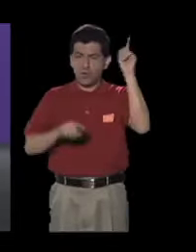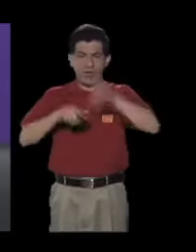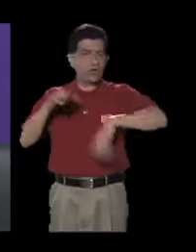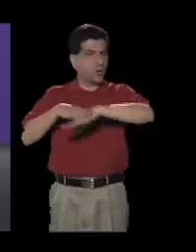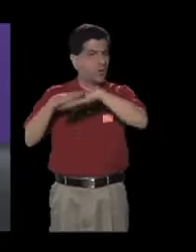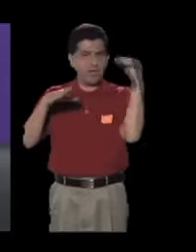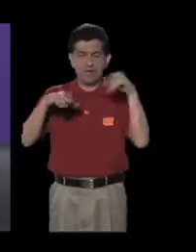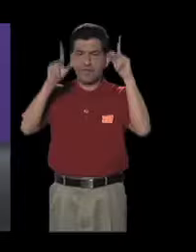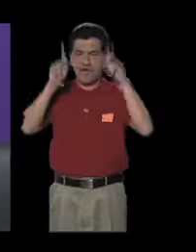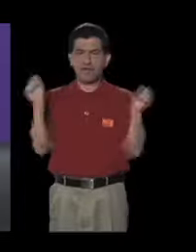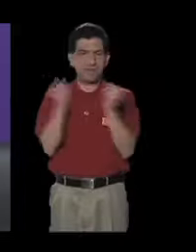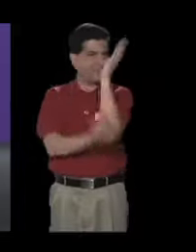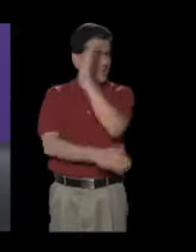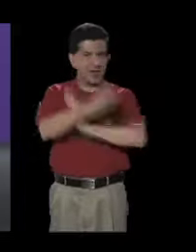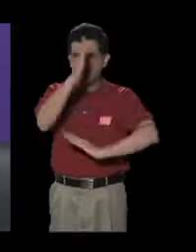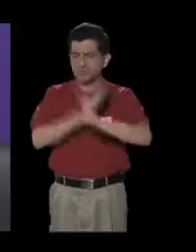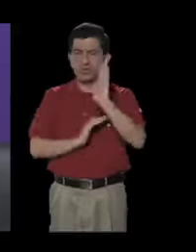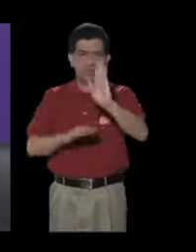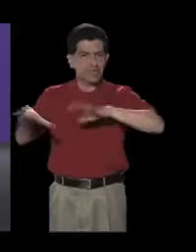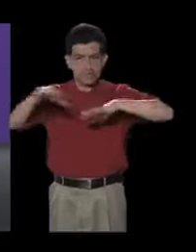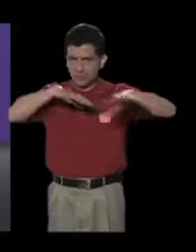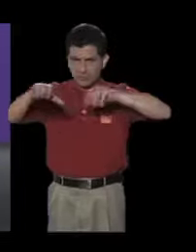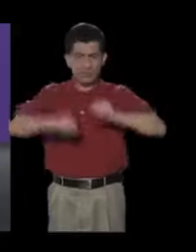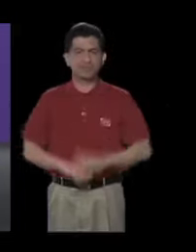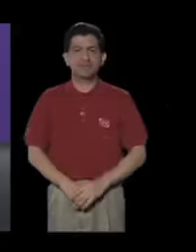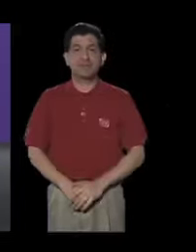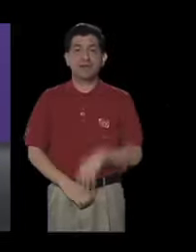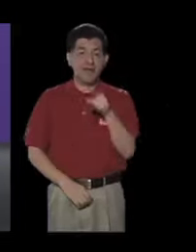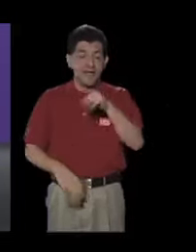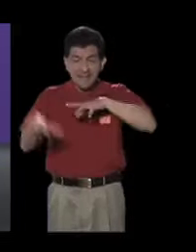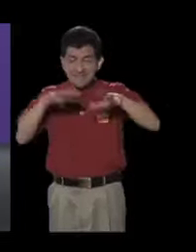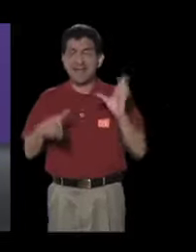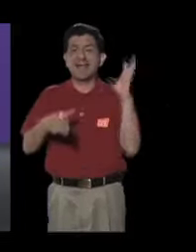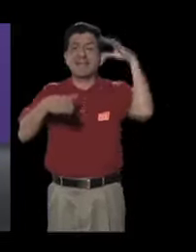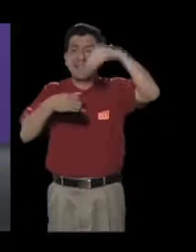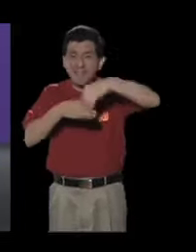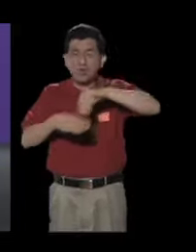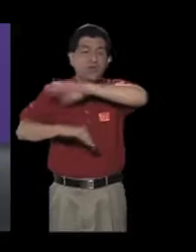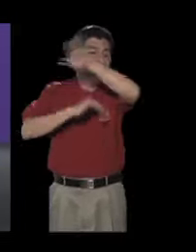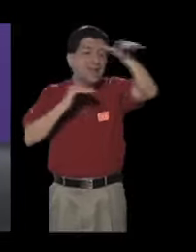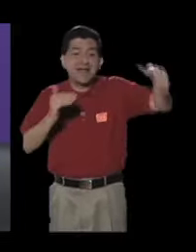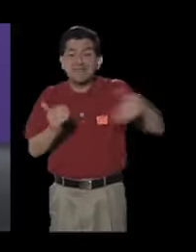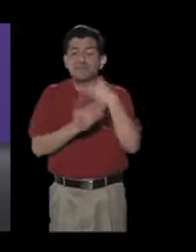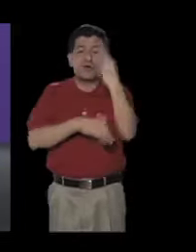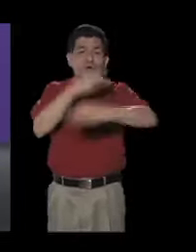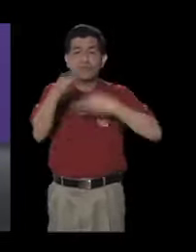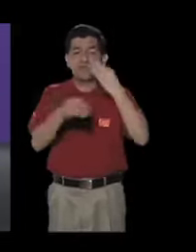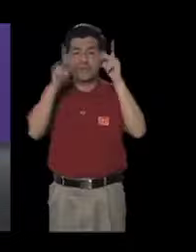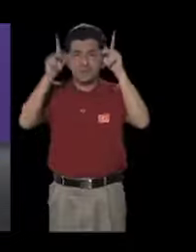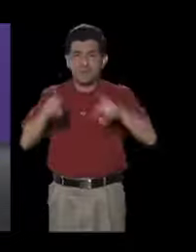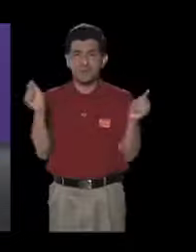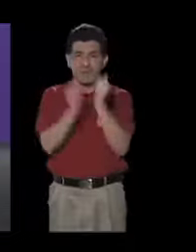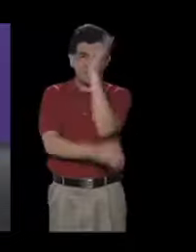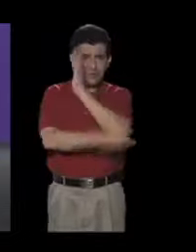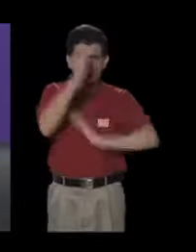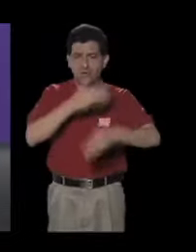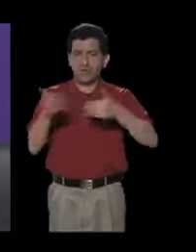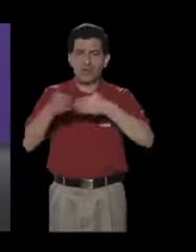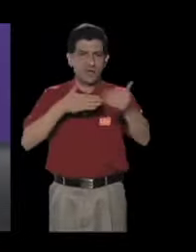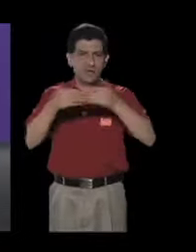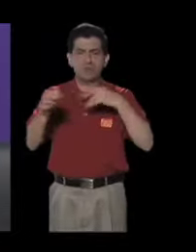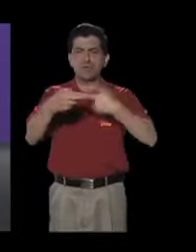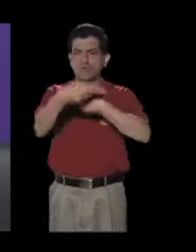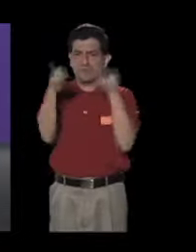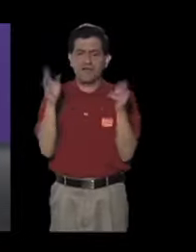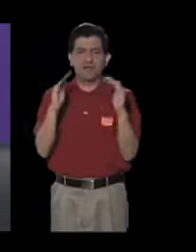excluir a personas con discapacidad de sus acciones, es decir, las acciones tienen que incluir a todo tipo de persona con discapacidad, independientemente de la